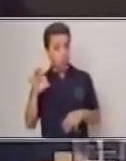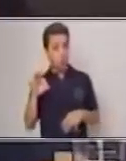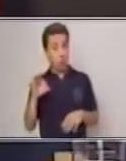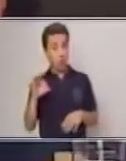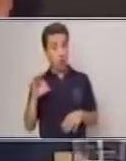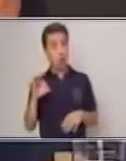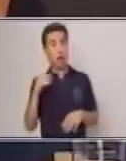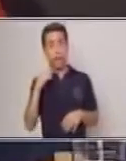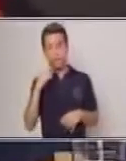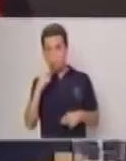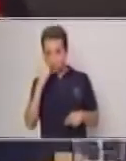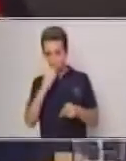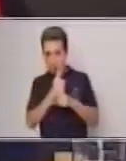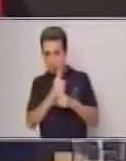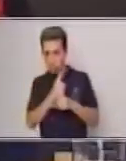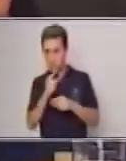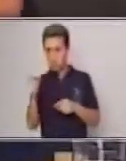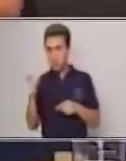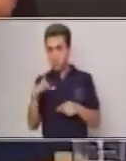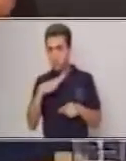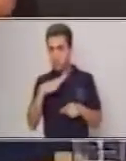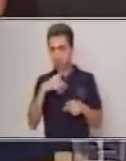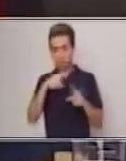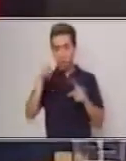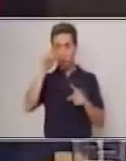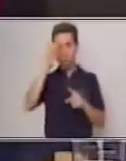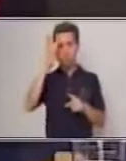Para comprobar la perfección de cubos,